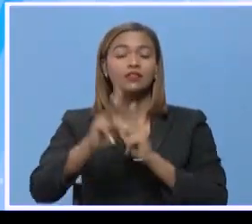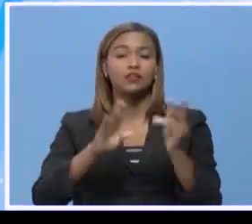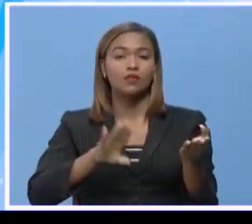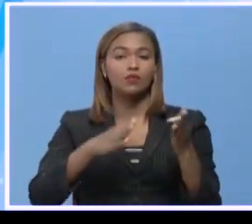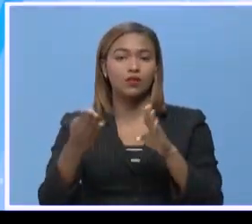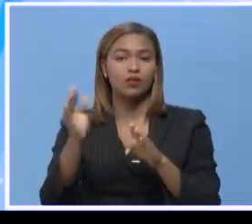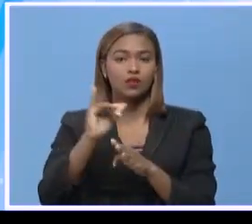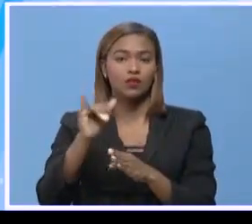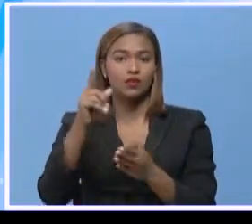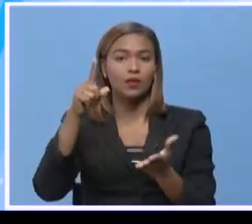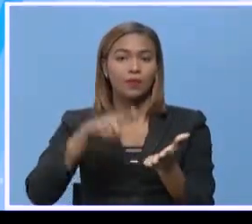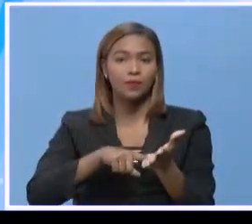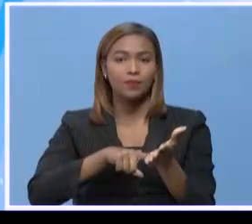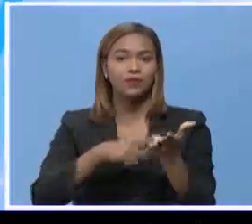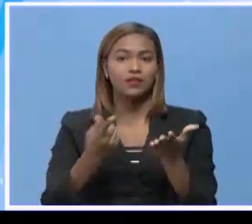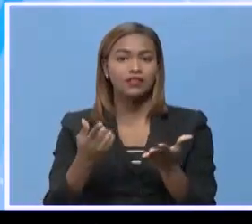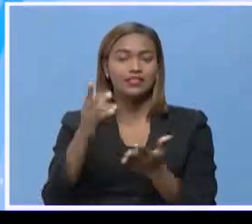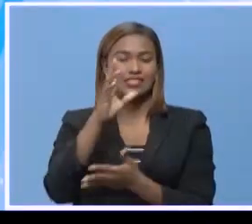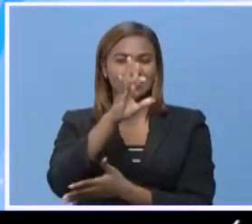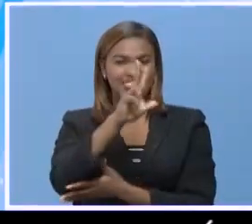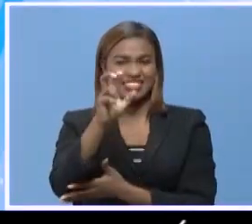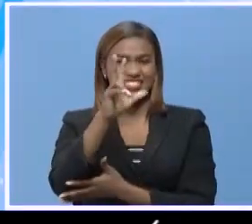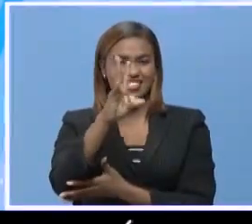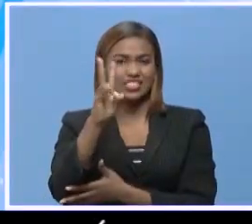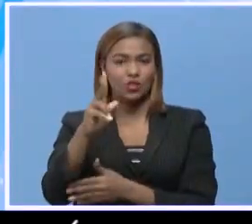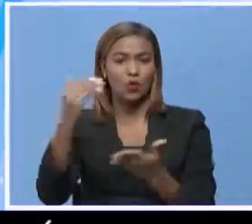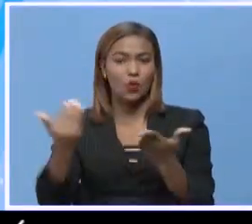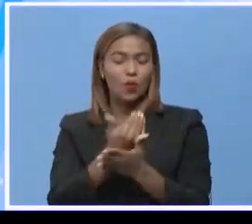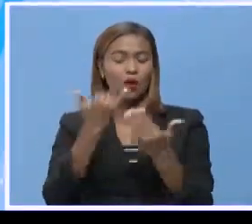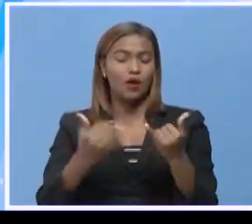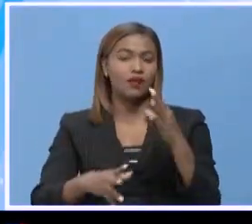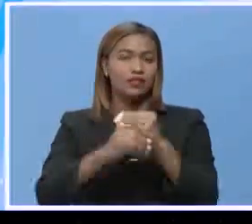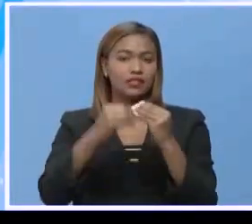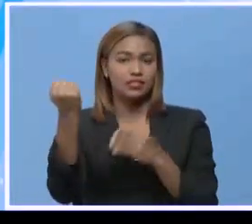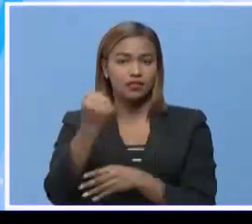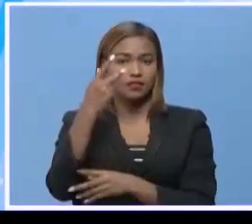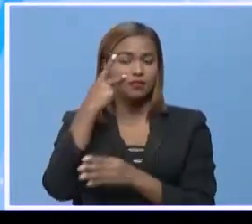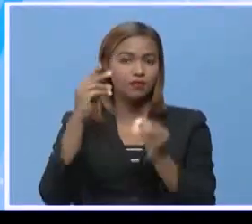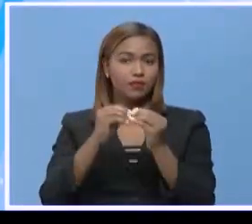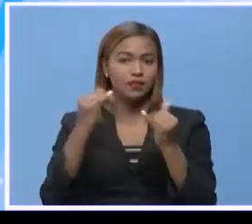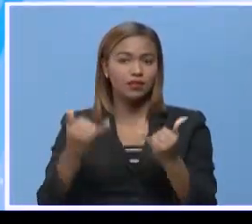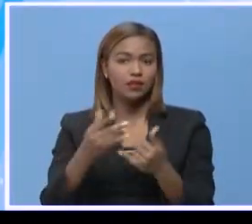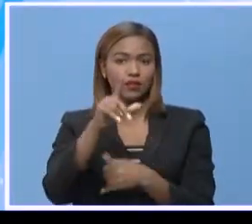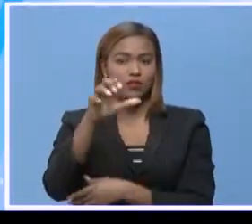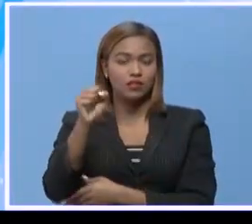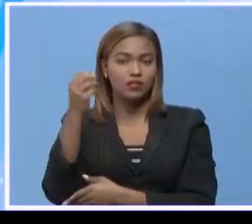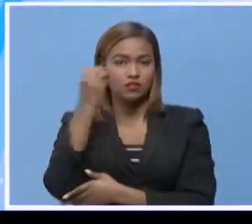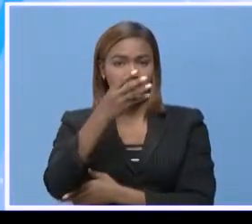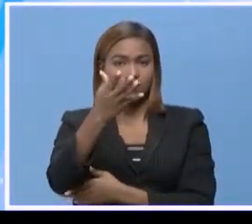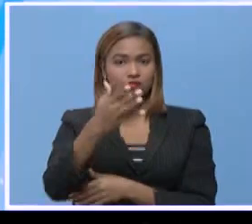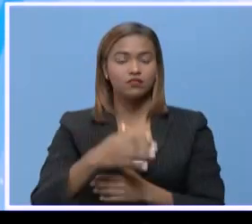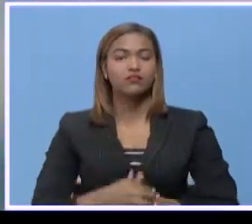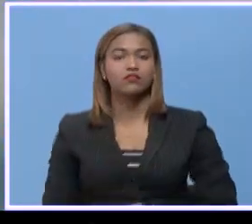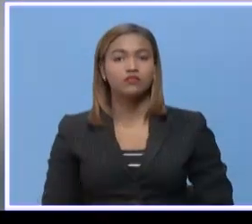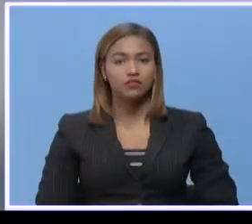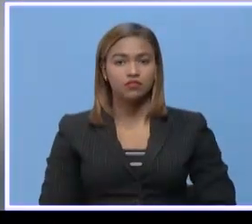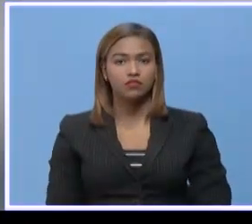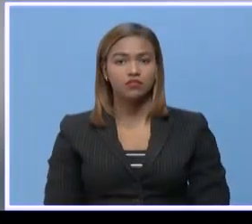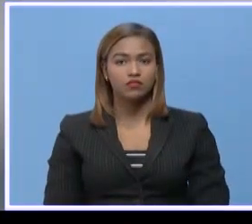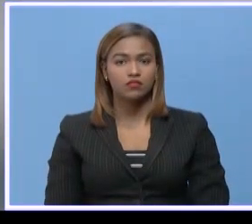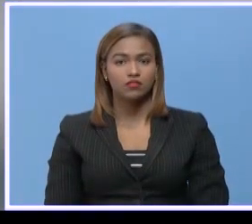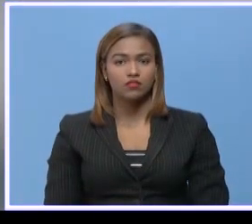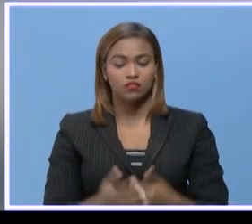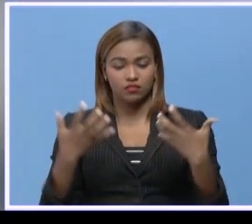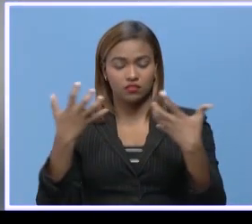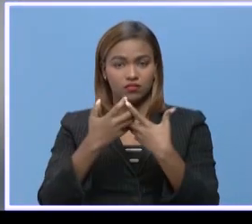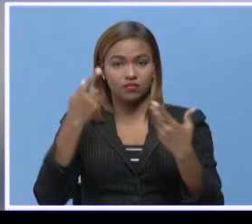y 1.362 nuevos casos que suman este sábado. Vamos a ver los detalles con Luis Villaverde. Conforme al